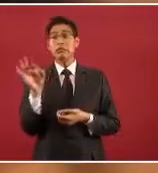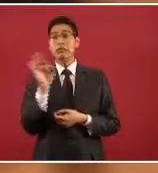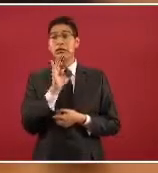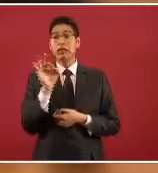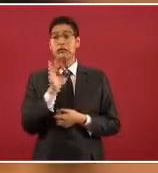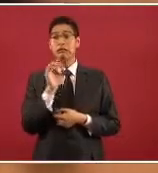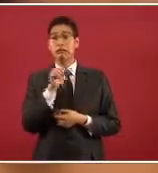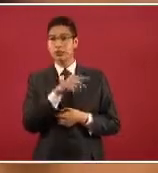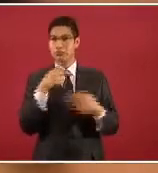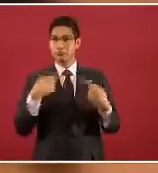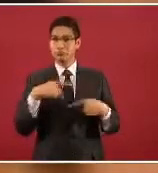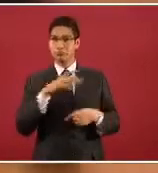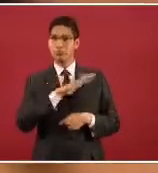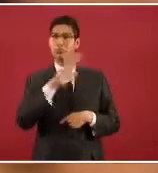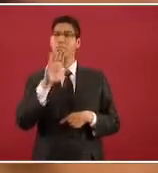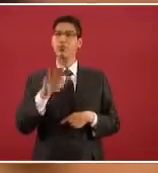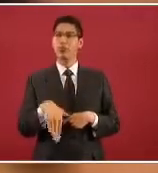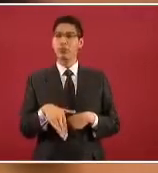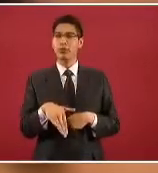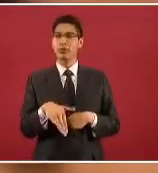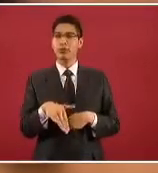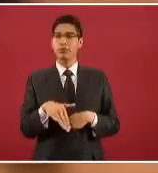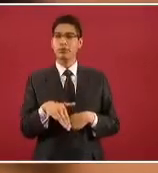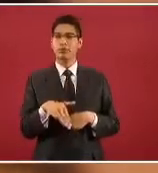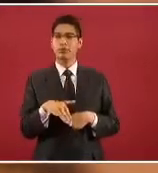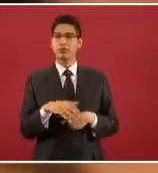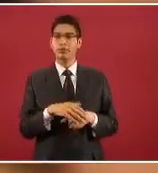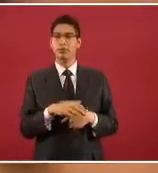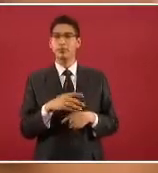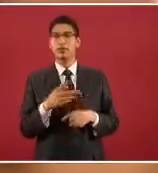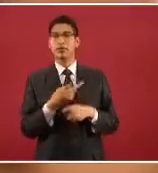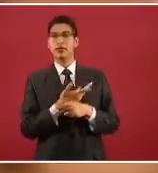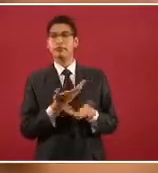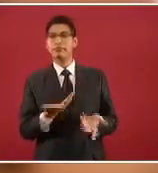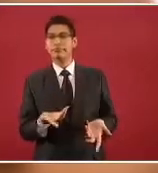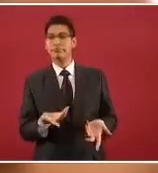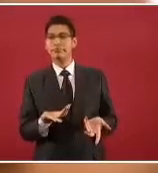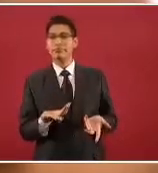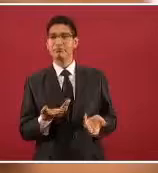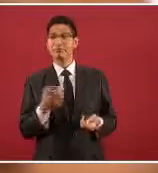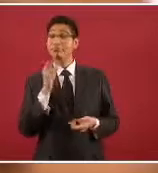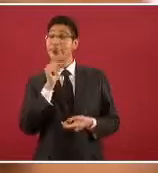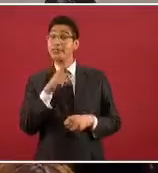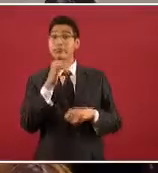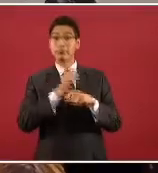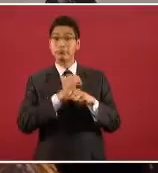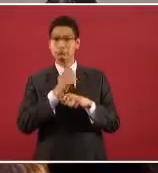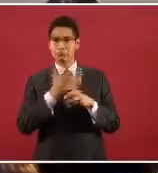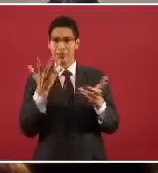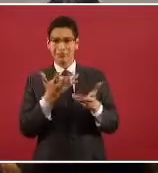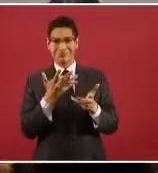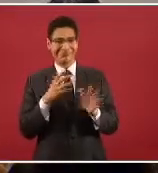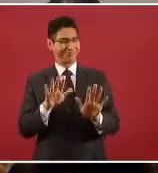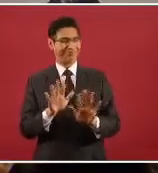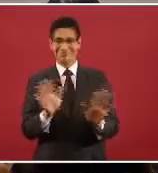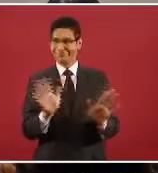da un giro a todas pues estas indagatorias, investigaciones que estaban realizando. Gracias. No voy a hablar